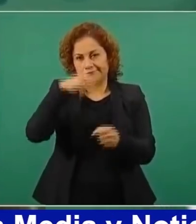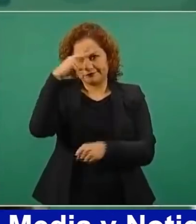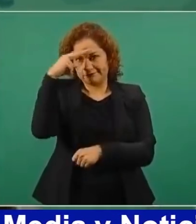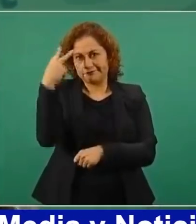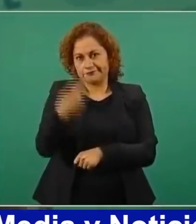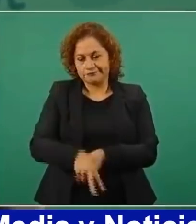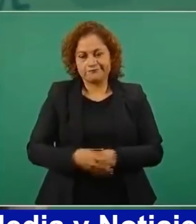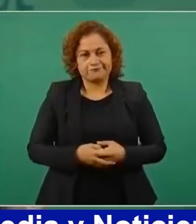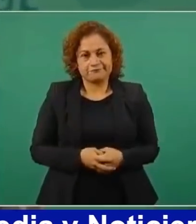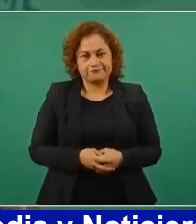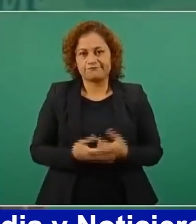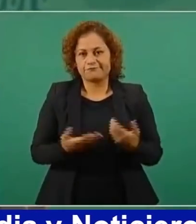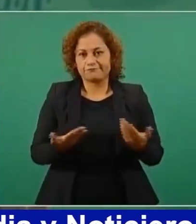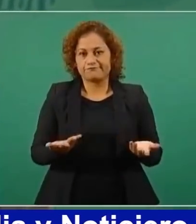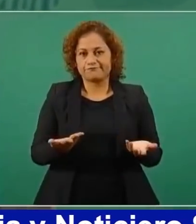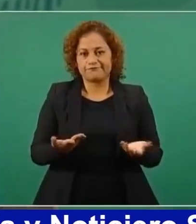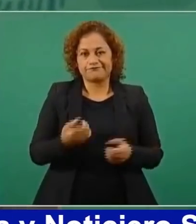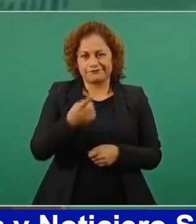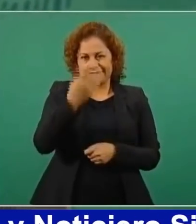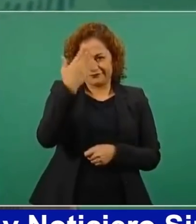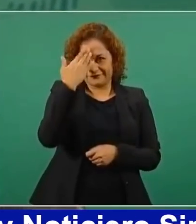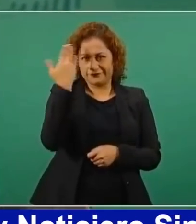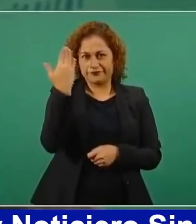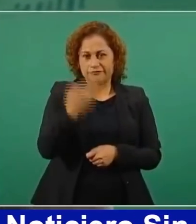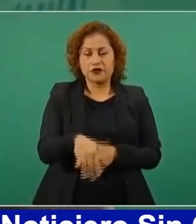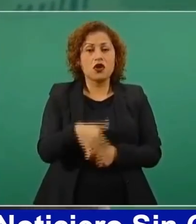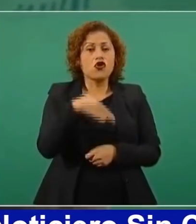Si no hay corrupción,